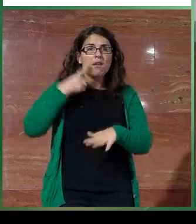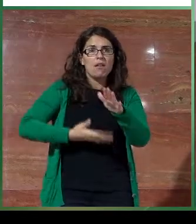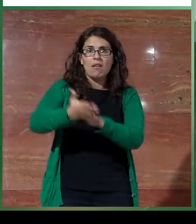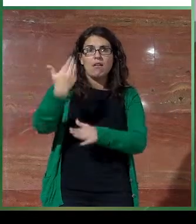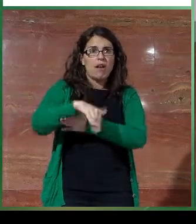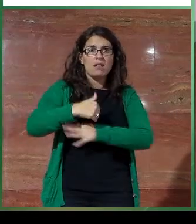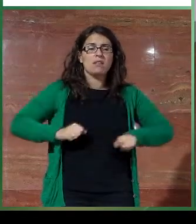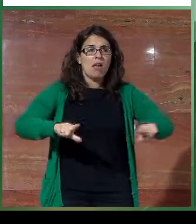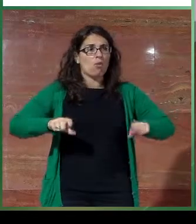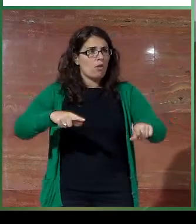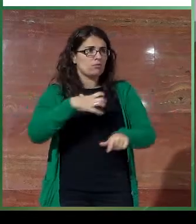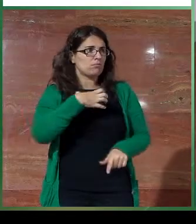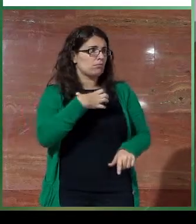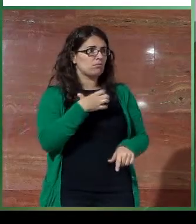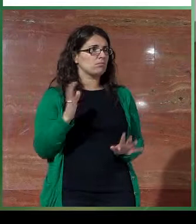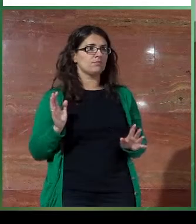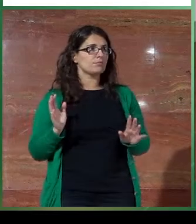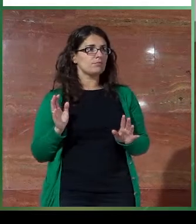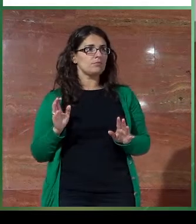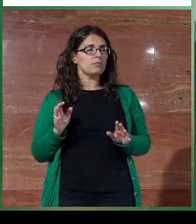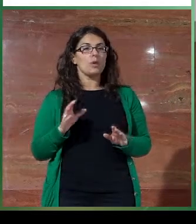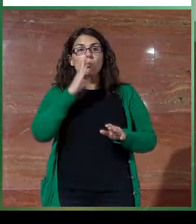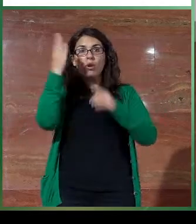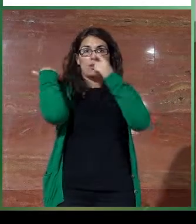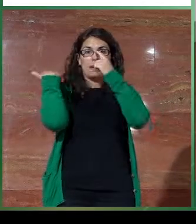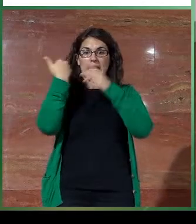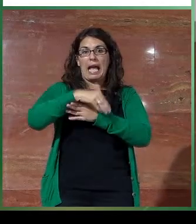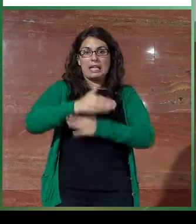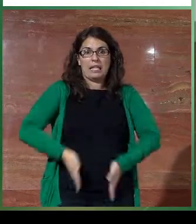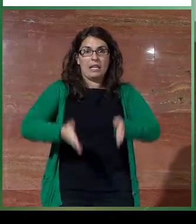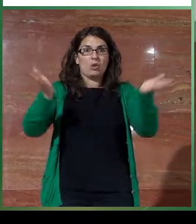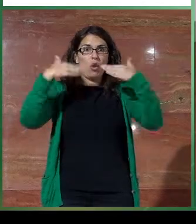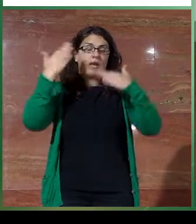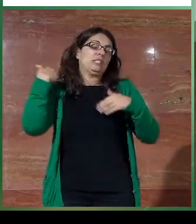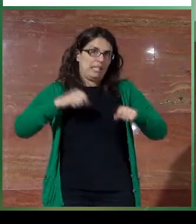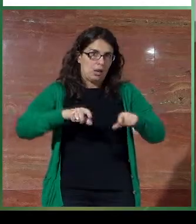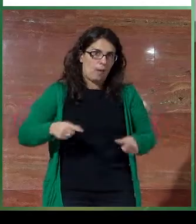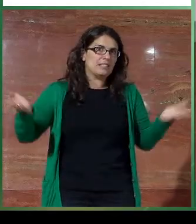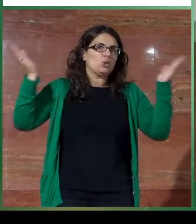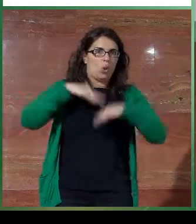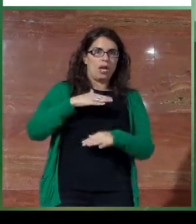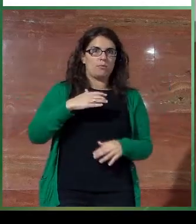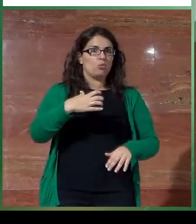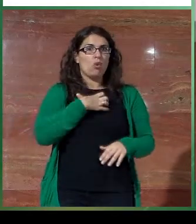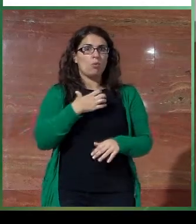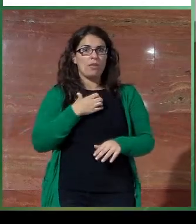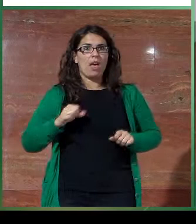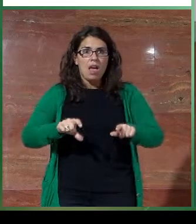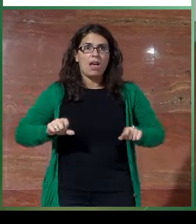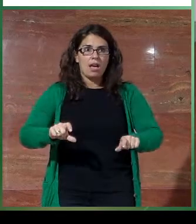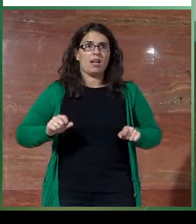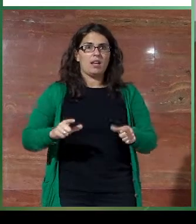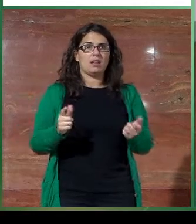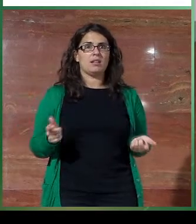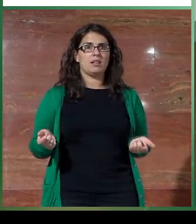silla de ruedas. Primero porque no había, yo creo que le ponían unas ruedecitas, pero es que segundo eso no podía funcionar por la calle. No